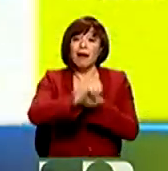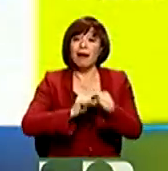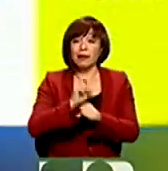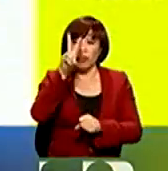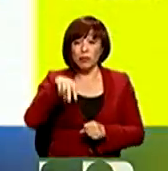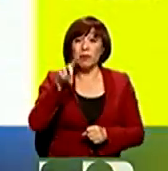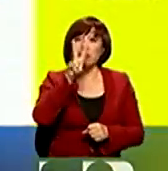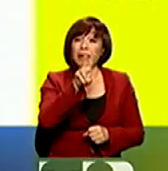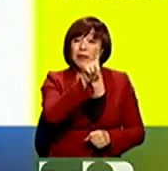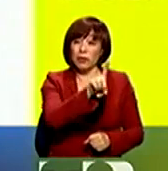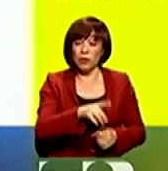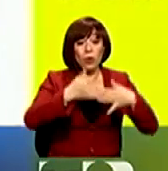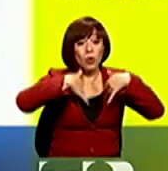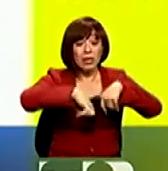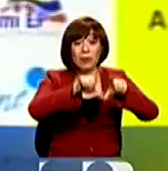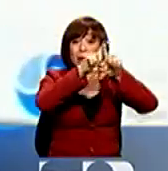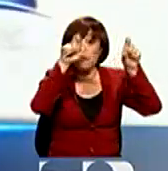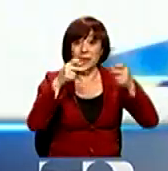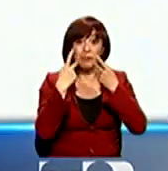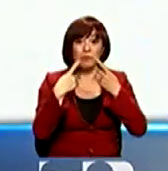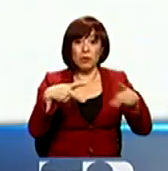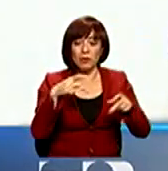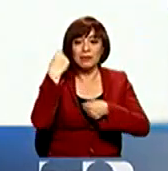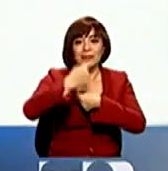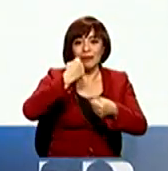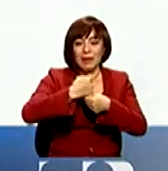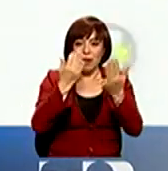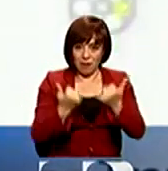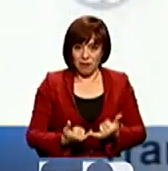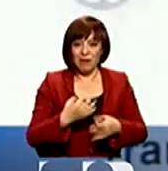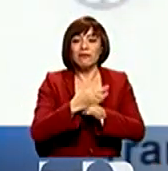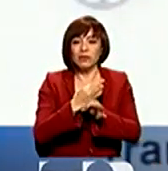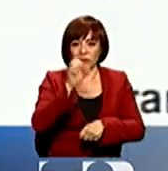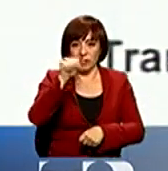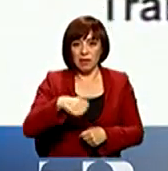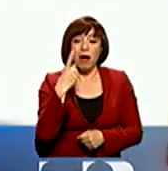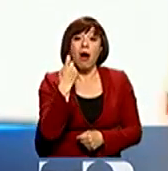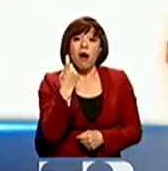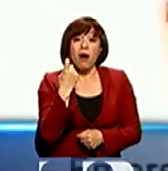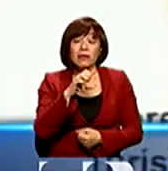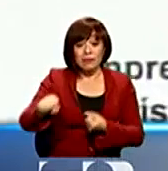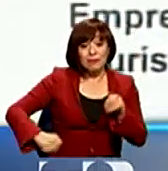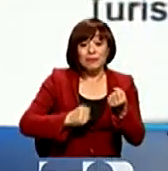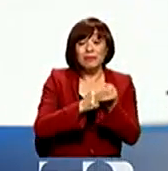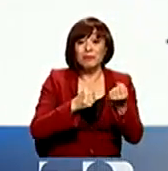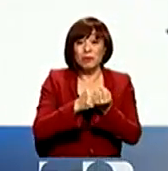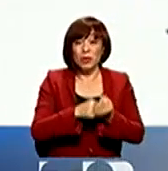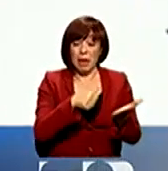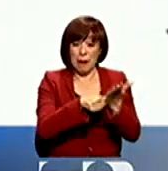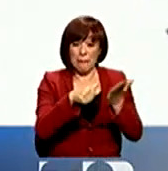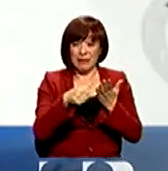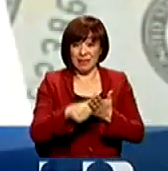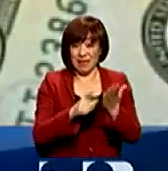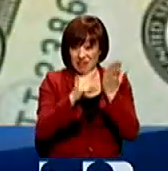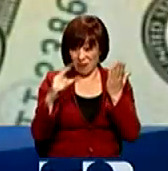esperan mantener a 15 de las 22 empresas públicas que actualmente funcionan. De ellas, 11 reciben asignaciones por parte del Ministerio de